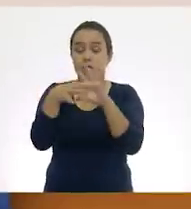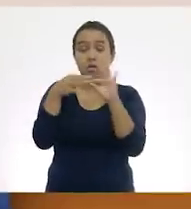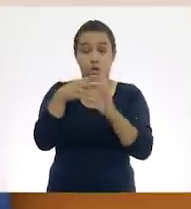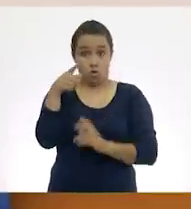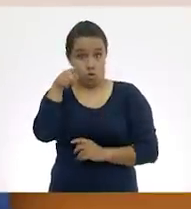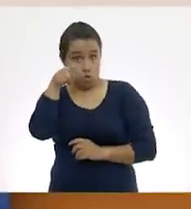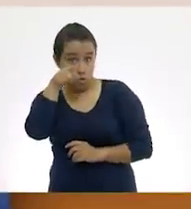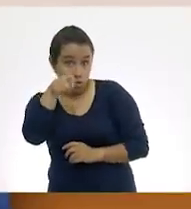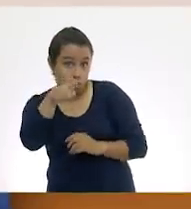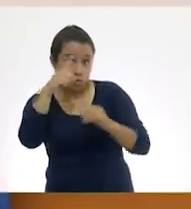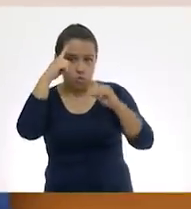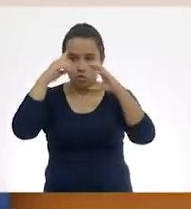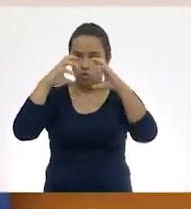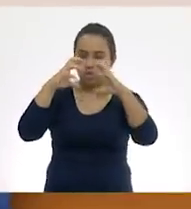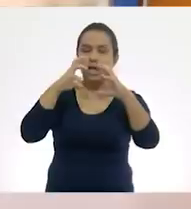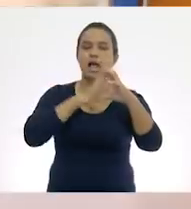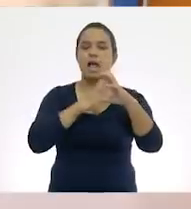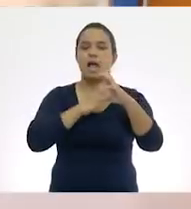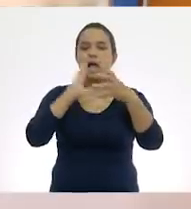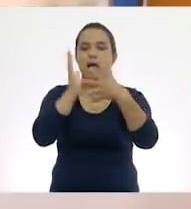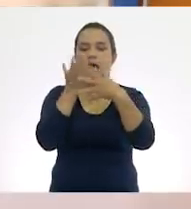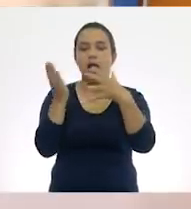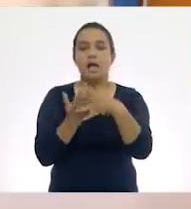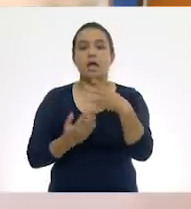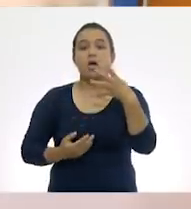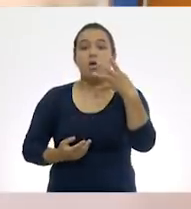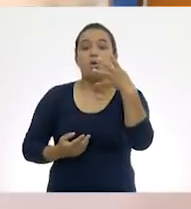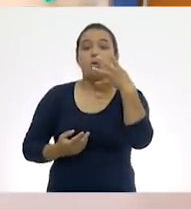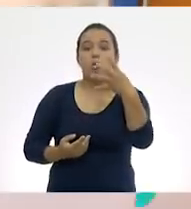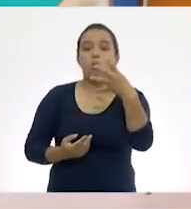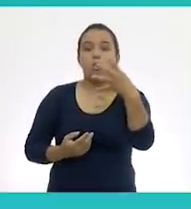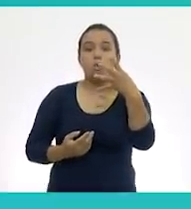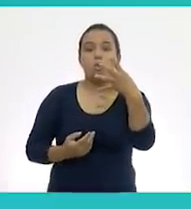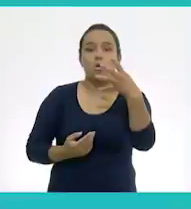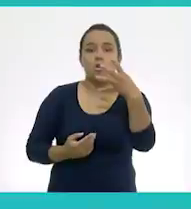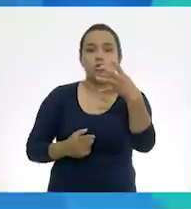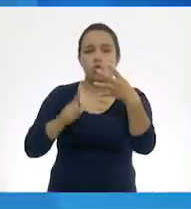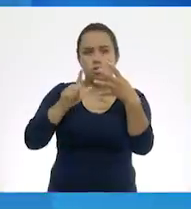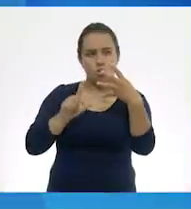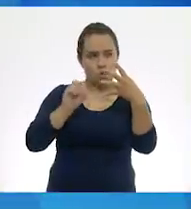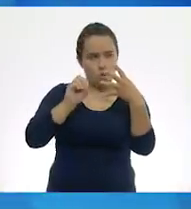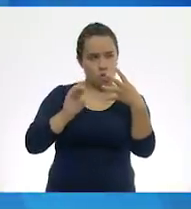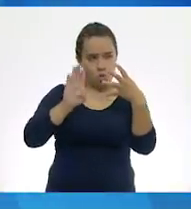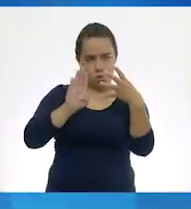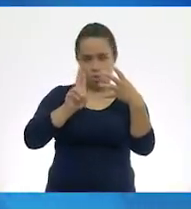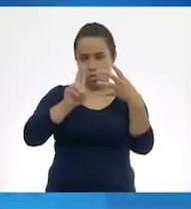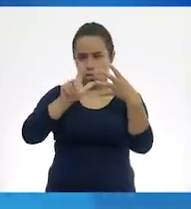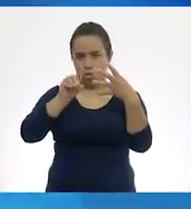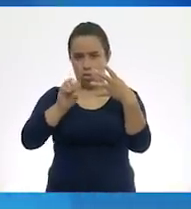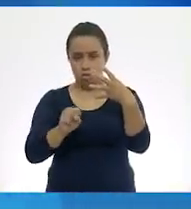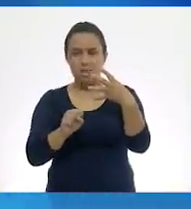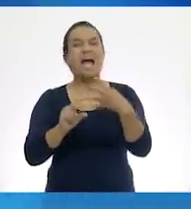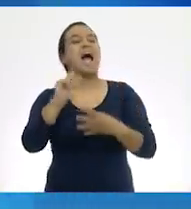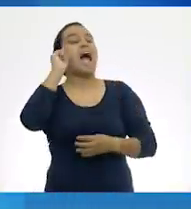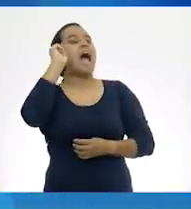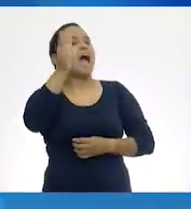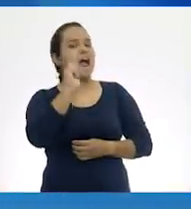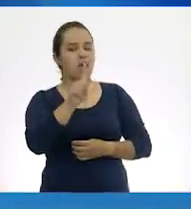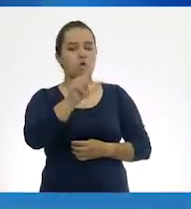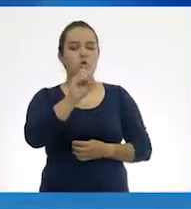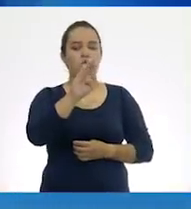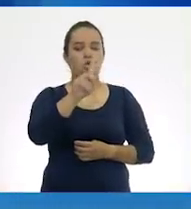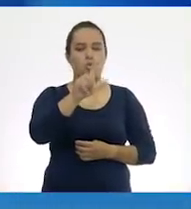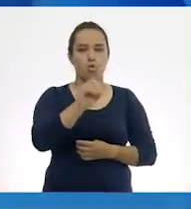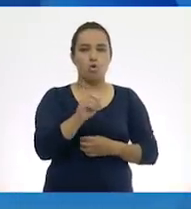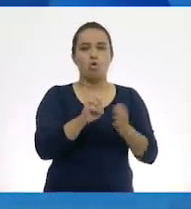nuestro cerebro se divide en 4 lóbulos. 4 lóbulos. Ah, ya sé. Lóbulos